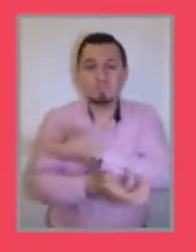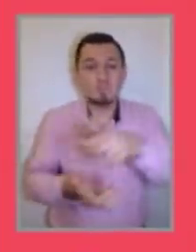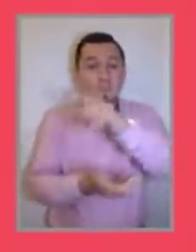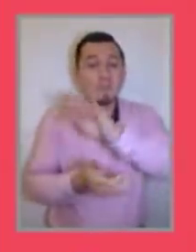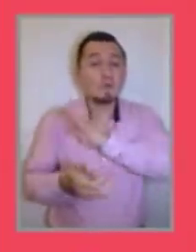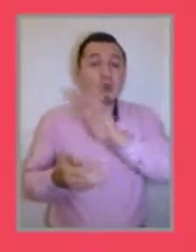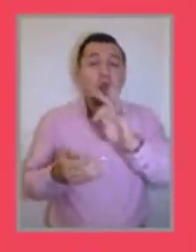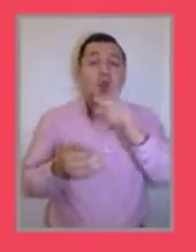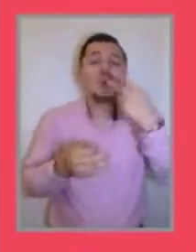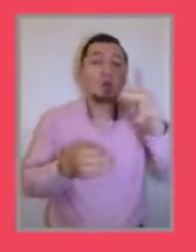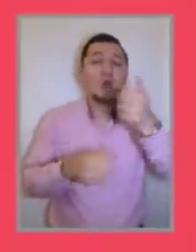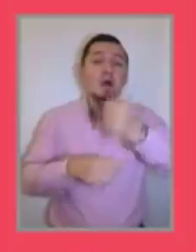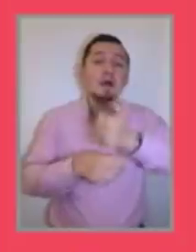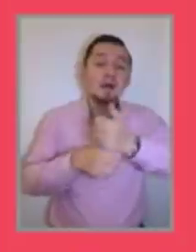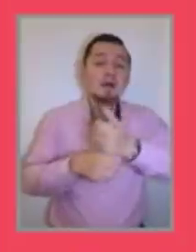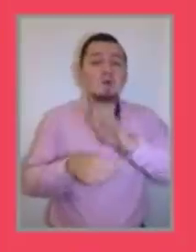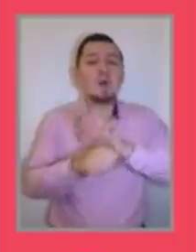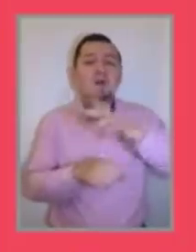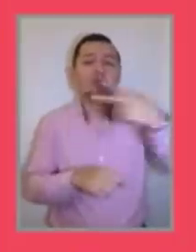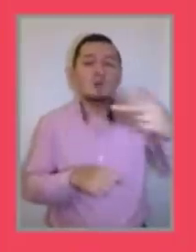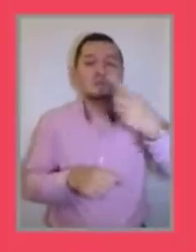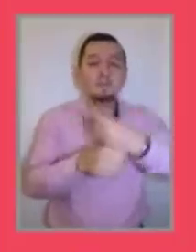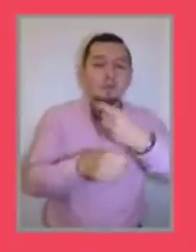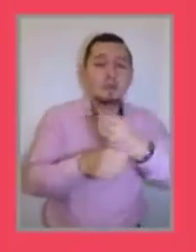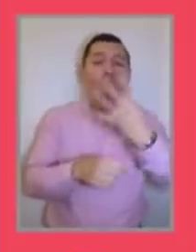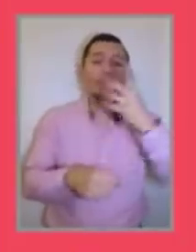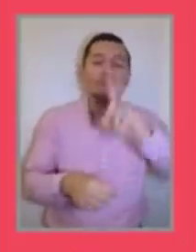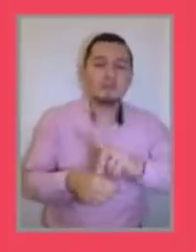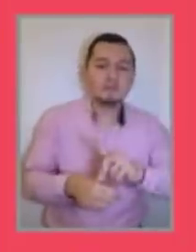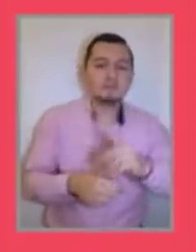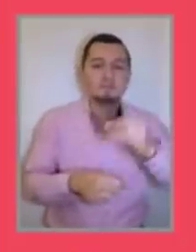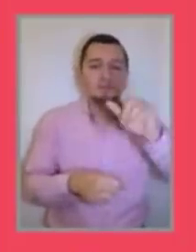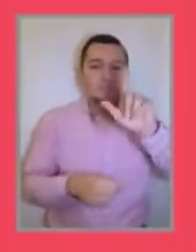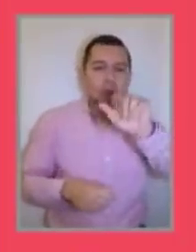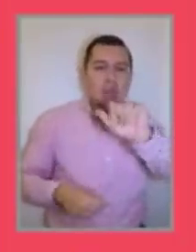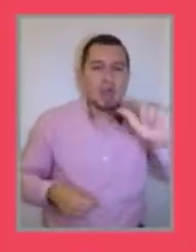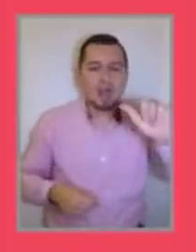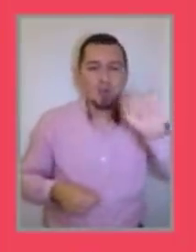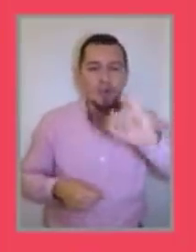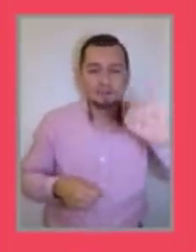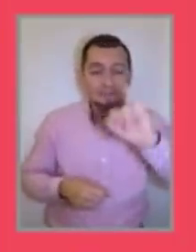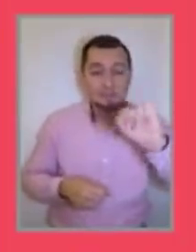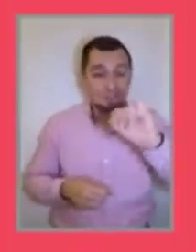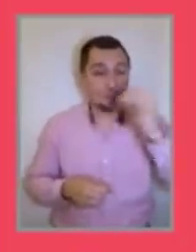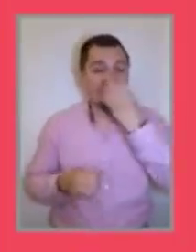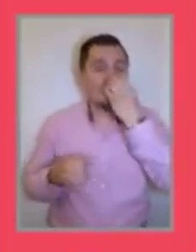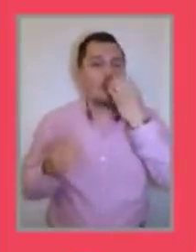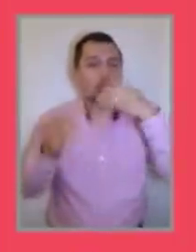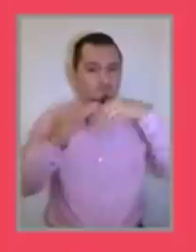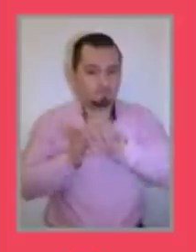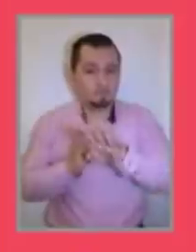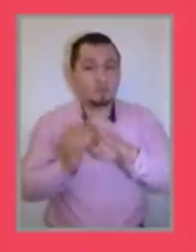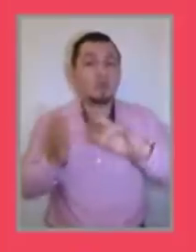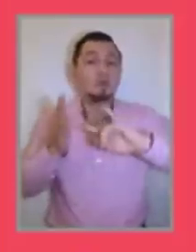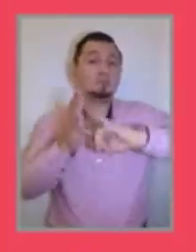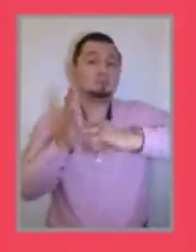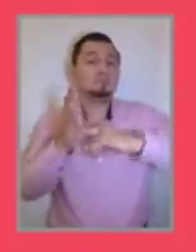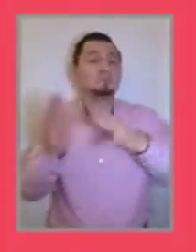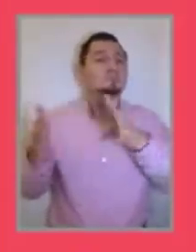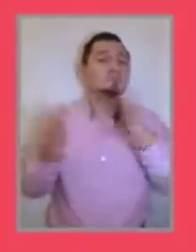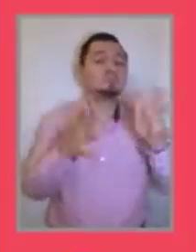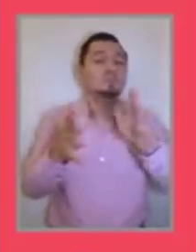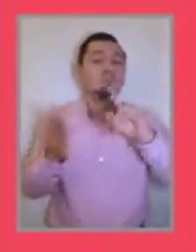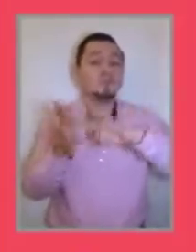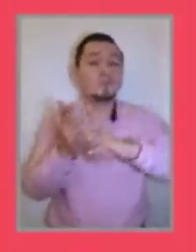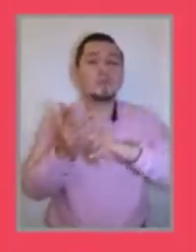grados, 4 días a la semana. Nuevamente regresamos a esa presencialidad ya con clases, con unos horarios de jornada